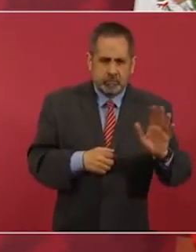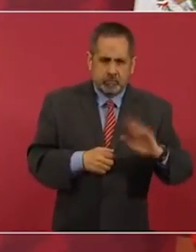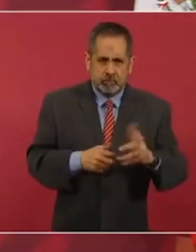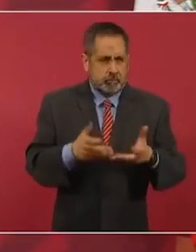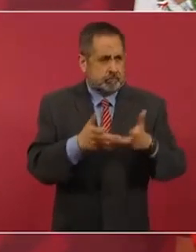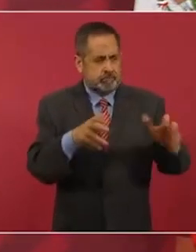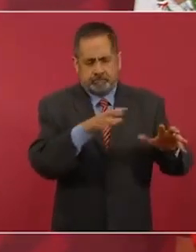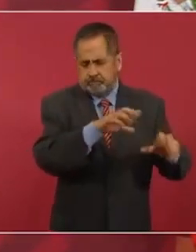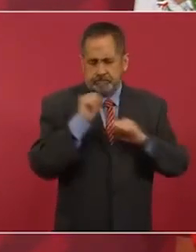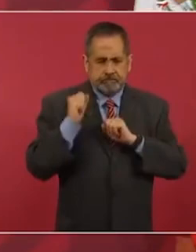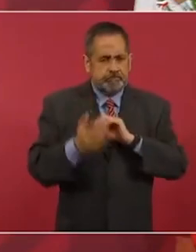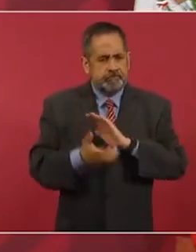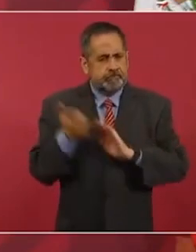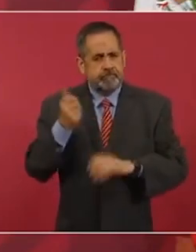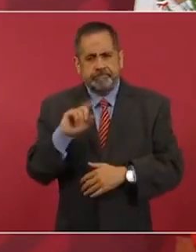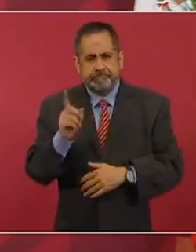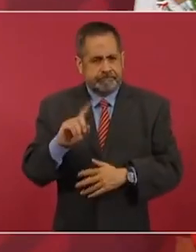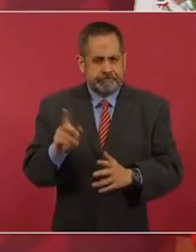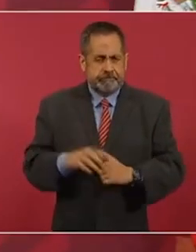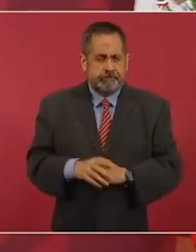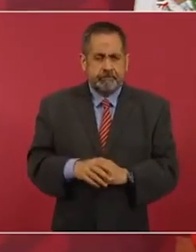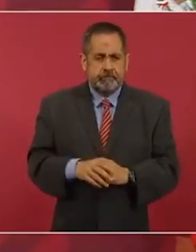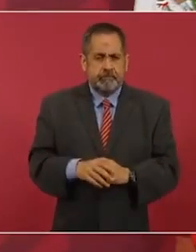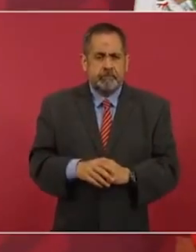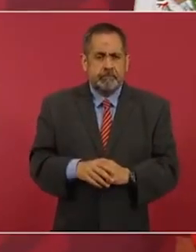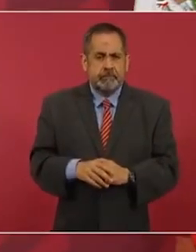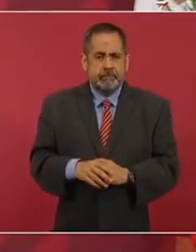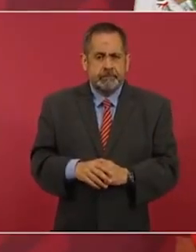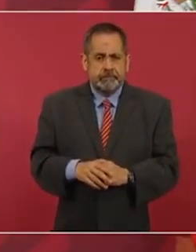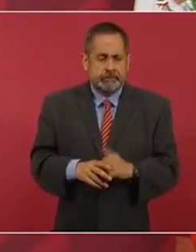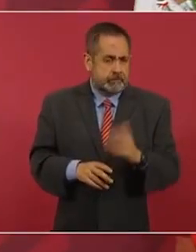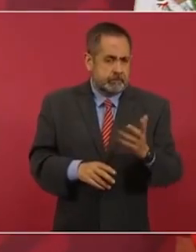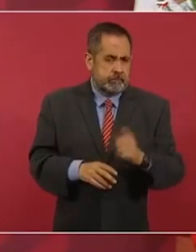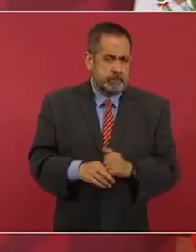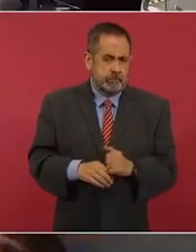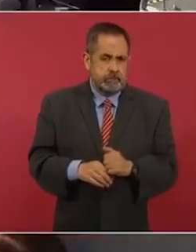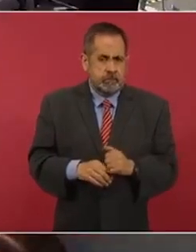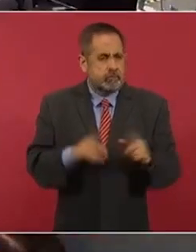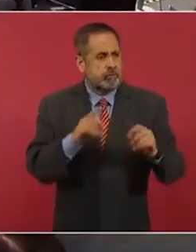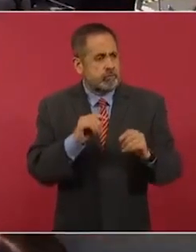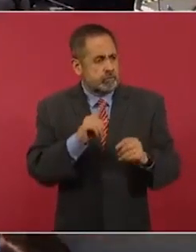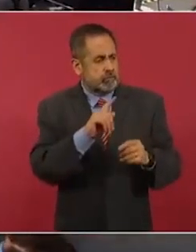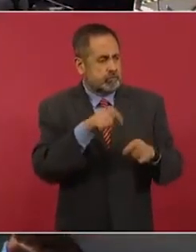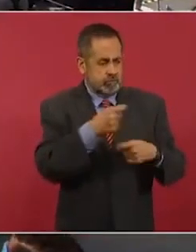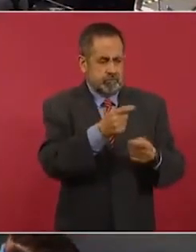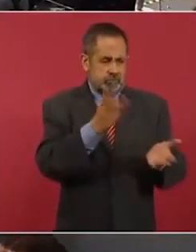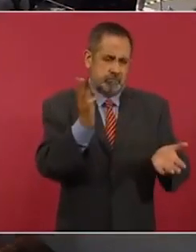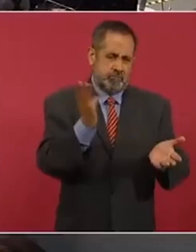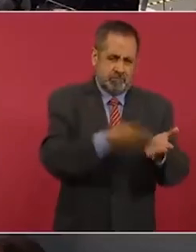las tierras, no te vamos a multar,